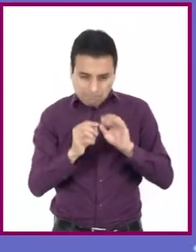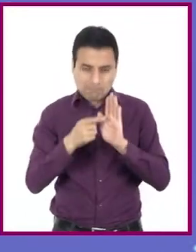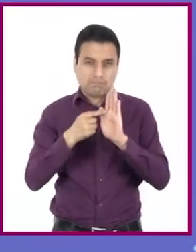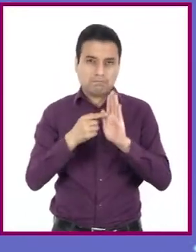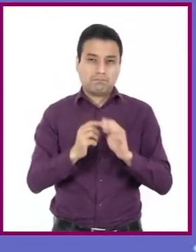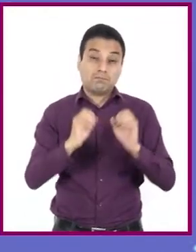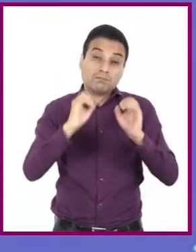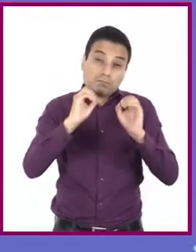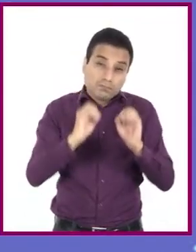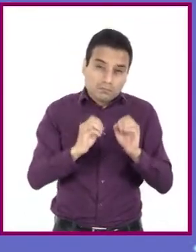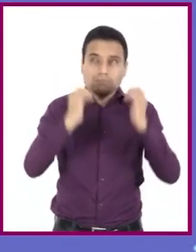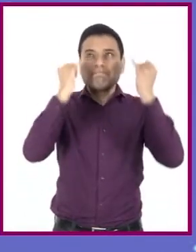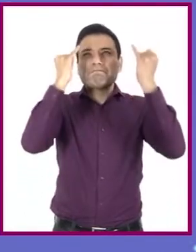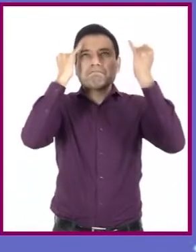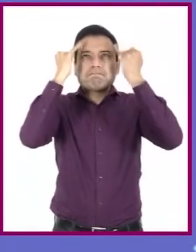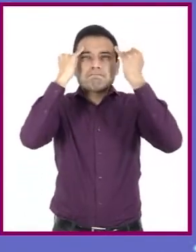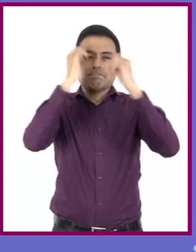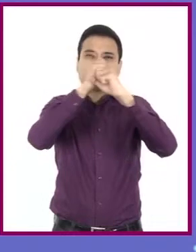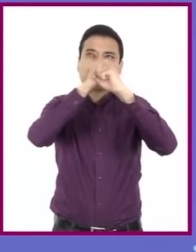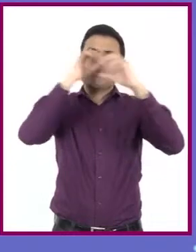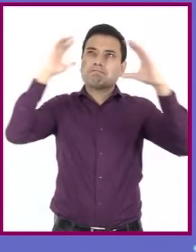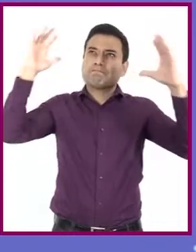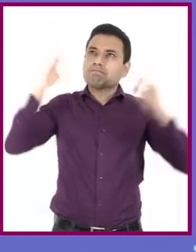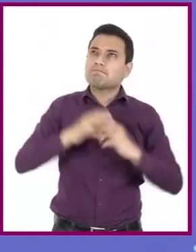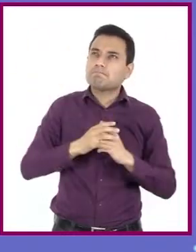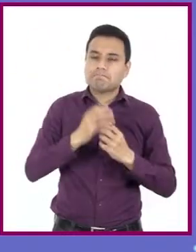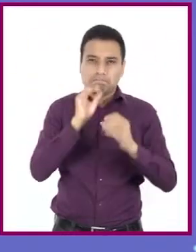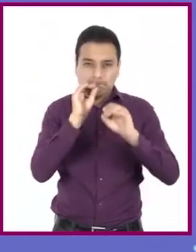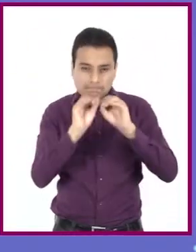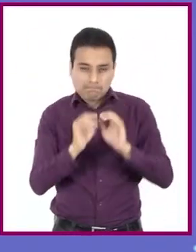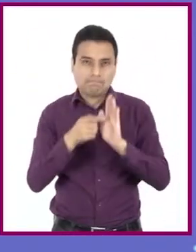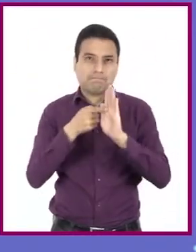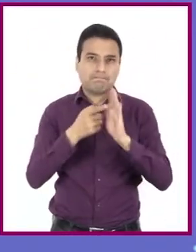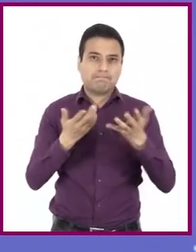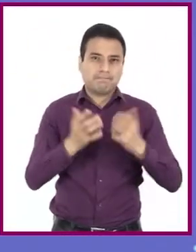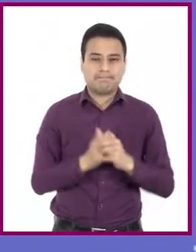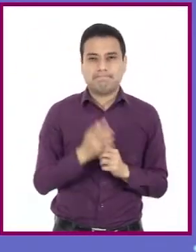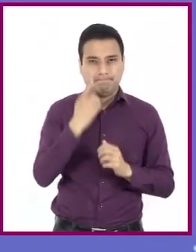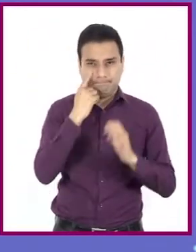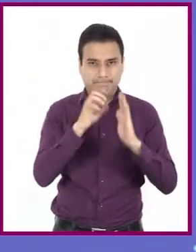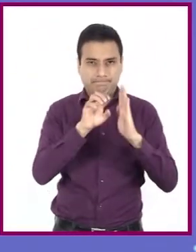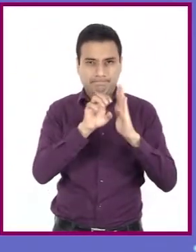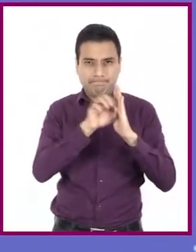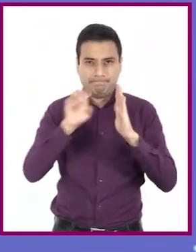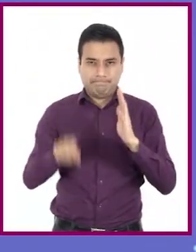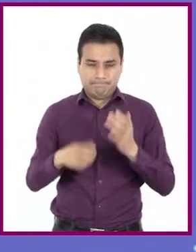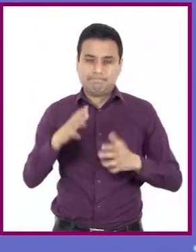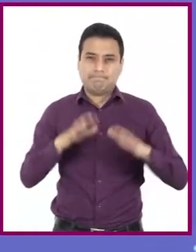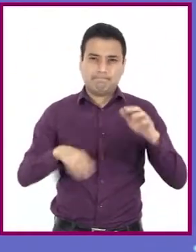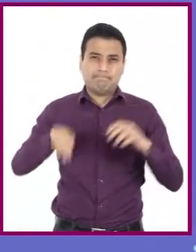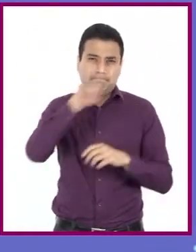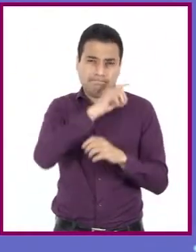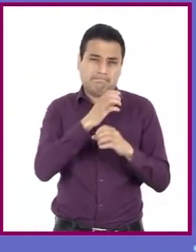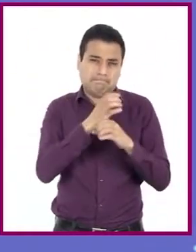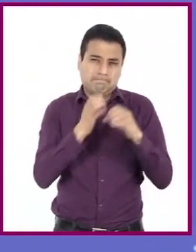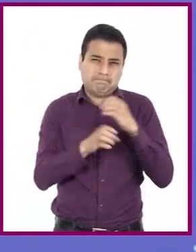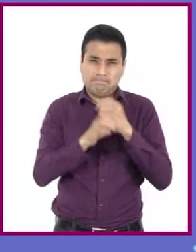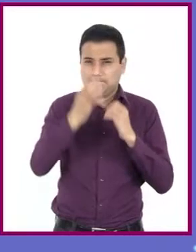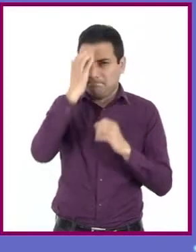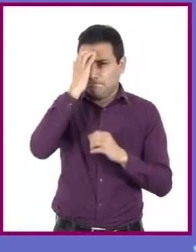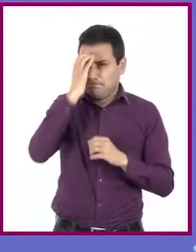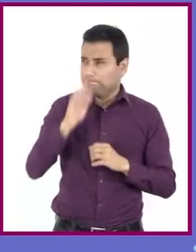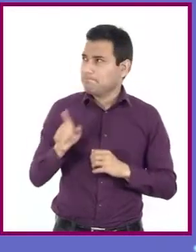propio. Por eso, algunas veces representamos cosas que conocemos e identificamos